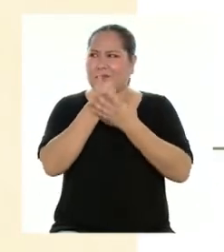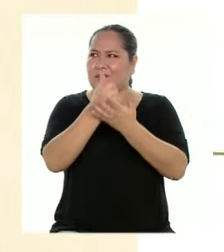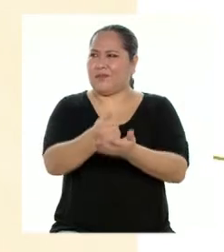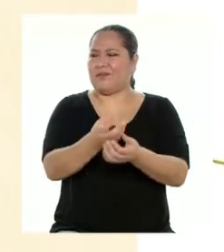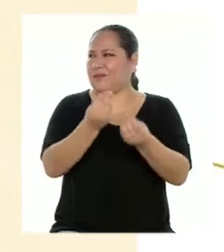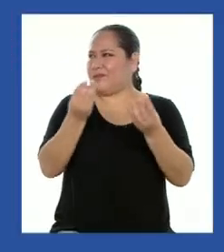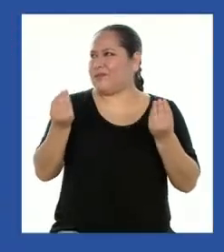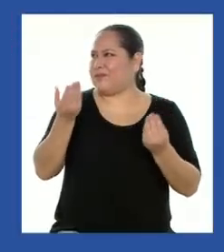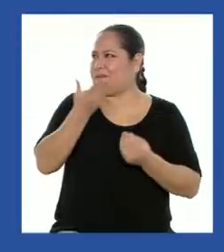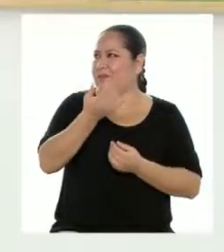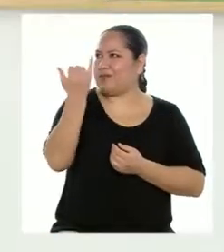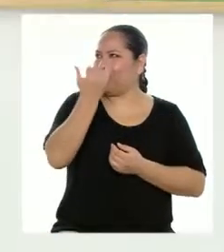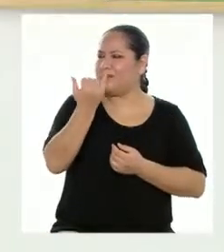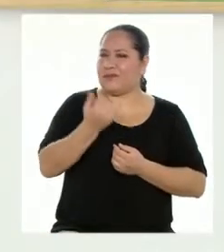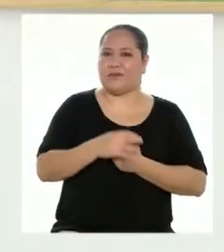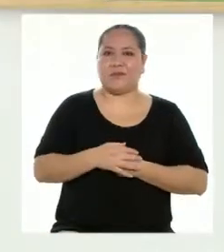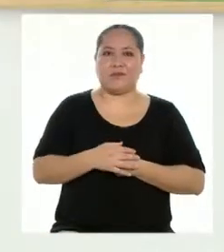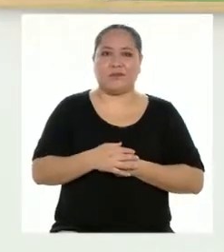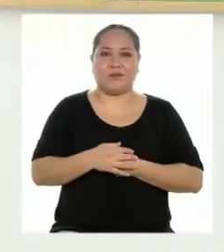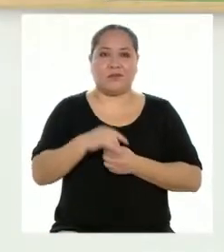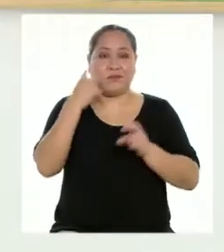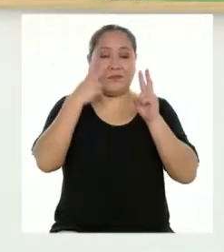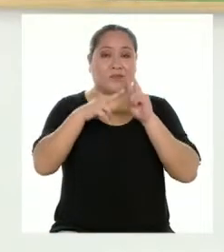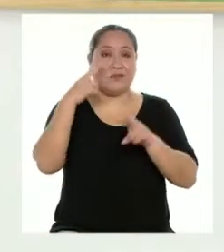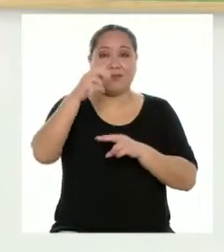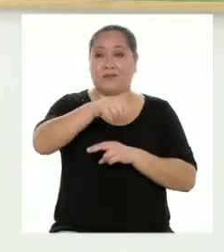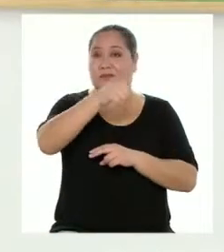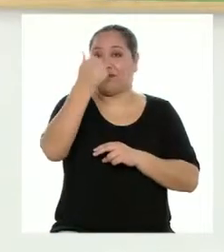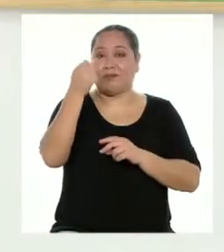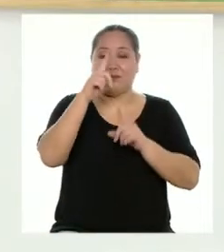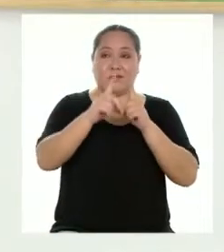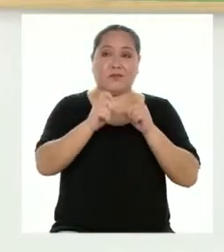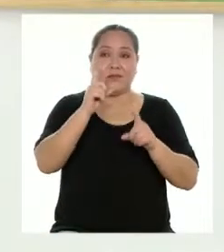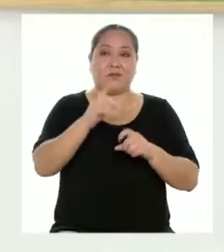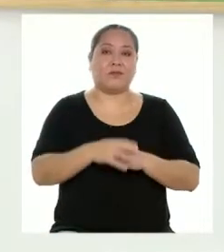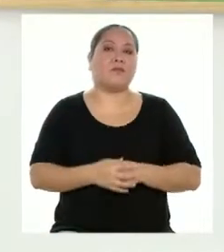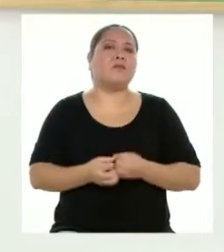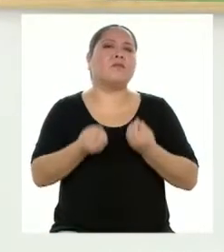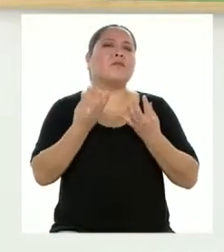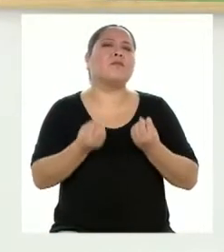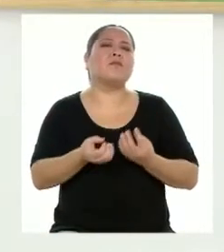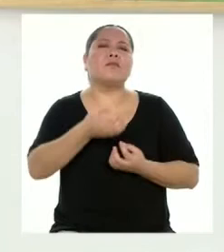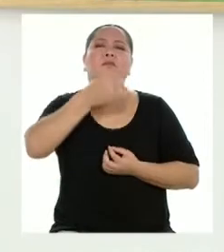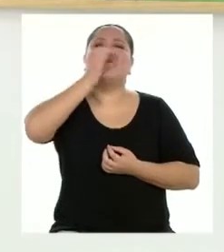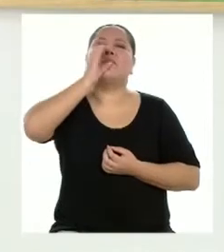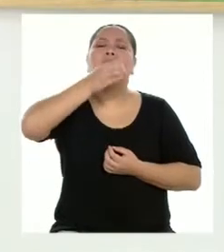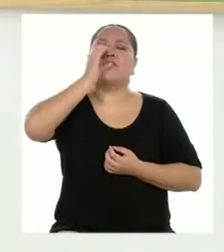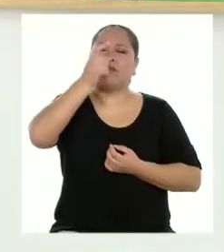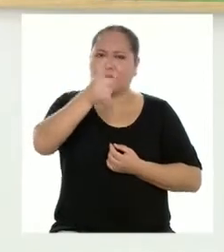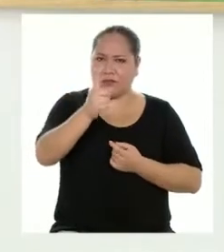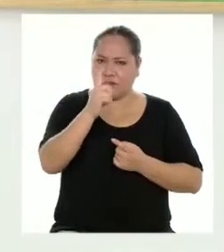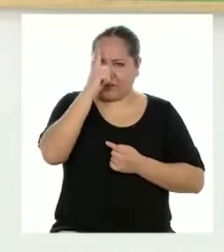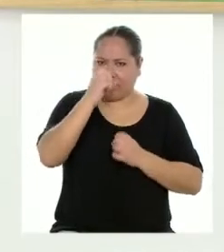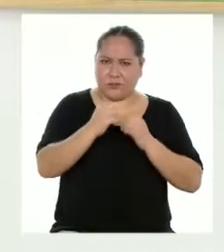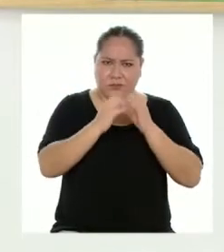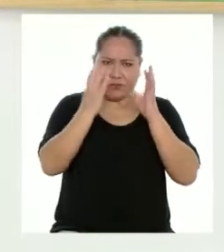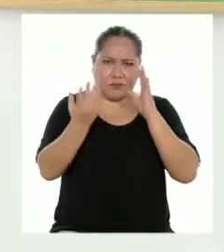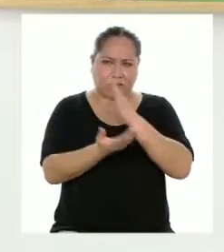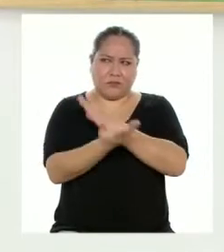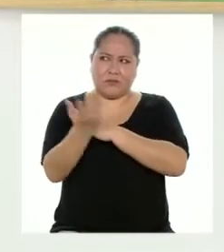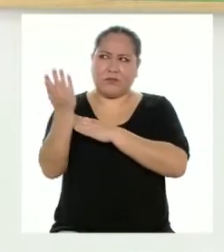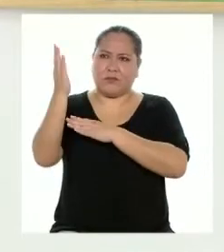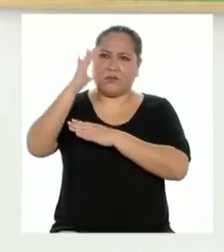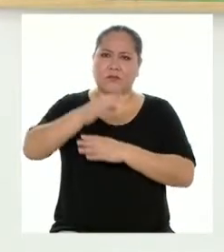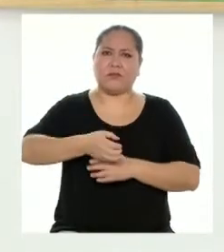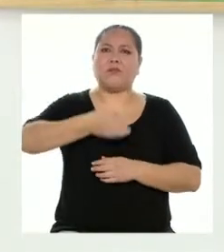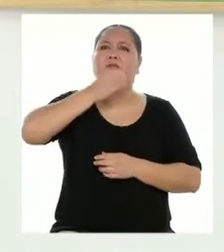estos gráficos. Vamos con la siguiente pregunta. ¿Cuántos vasos de agua bebes al día? Recordemos que para conservar una